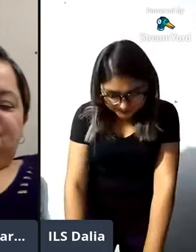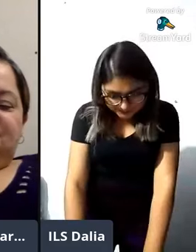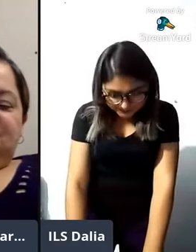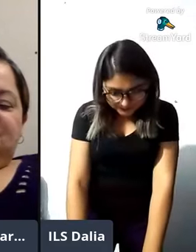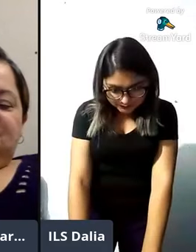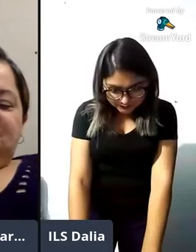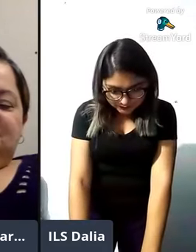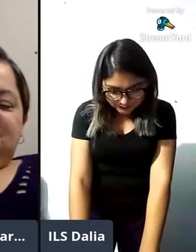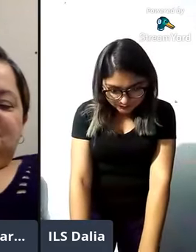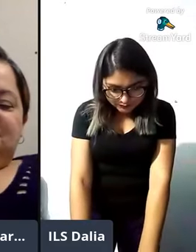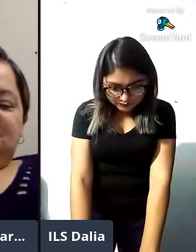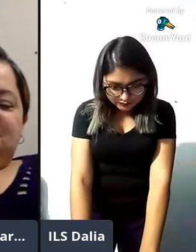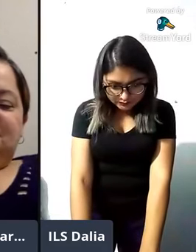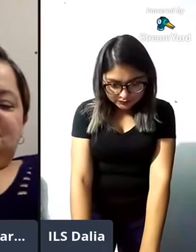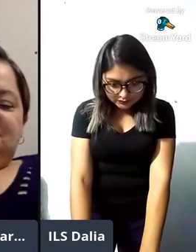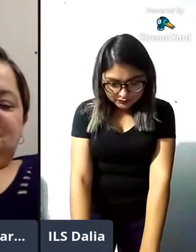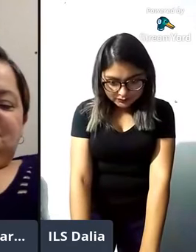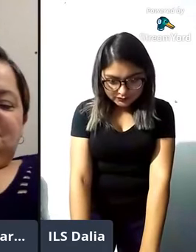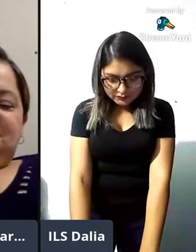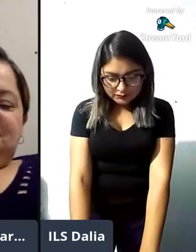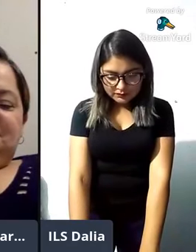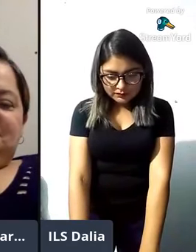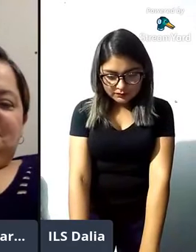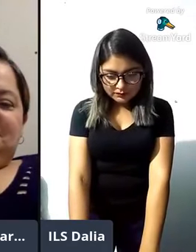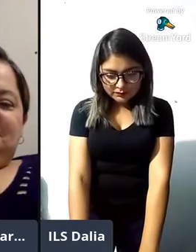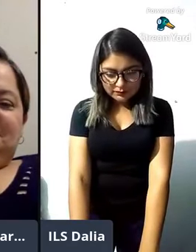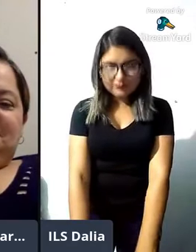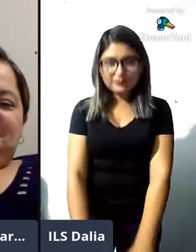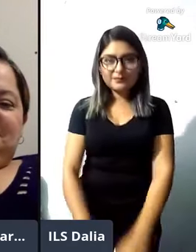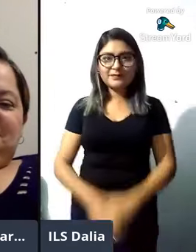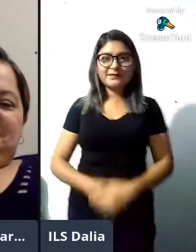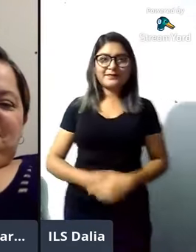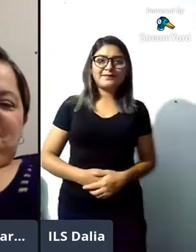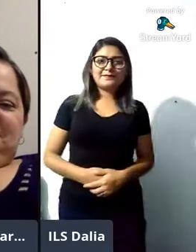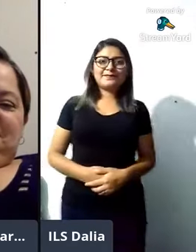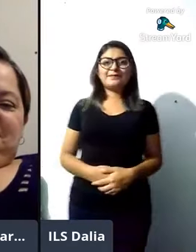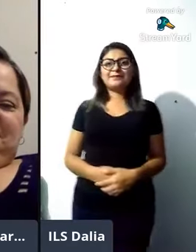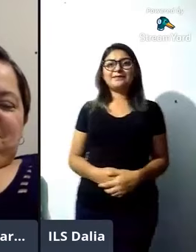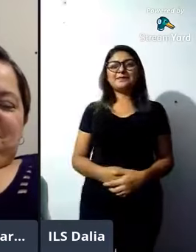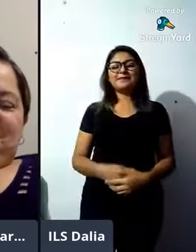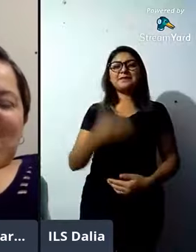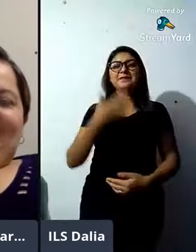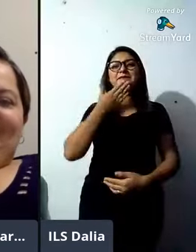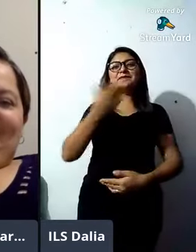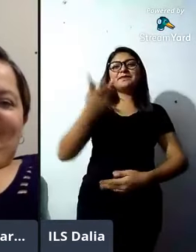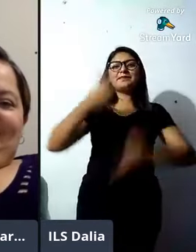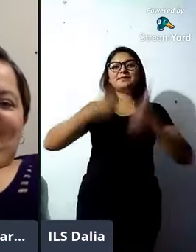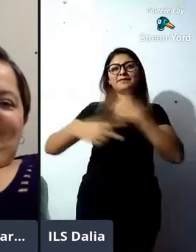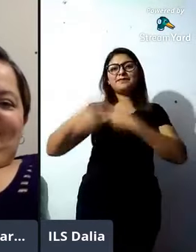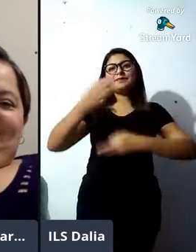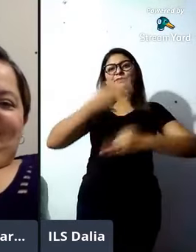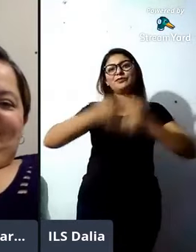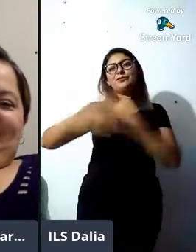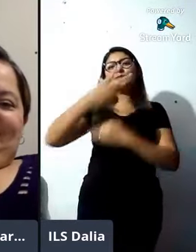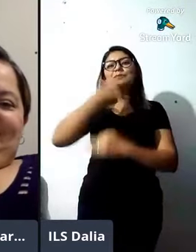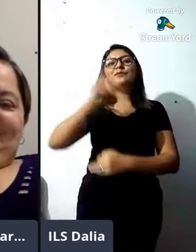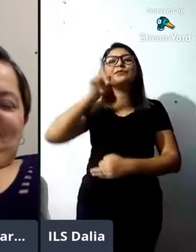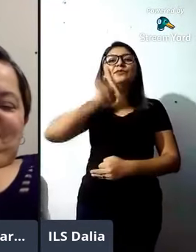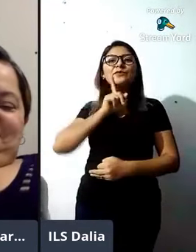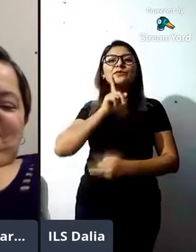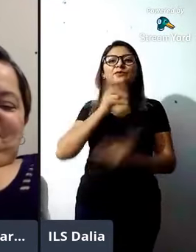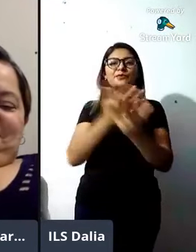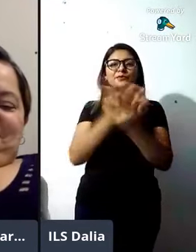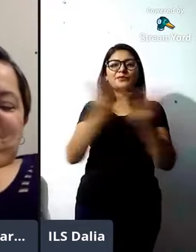ya. Bienvenidas y bienvenidos todos. Buenas noches a una emisión más de Charlas